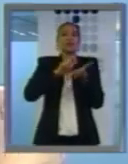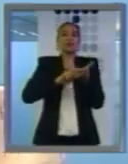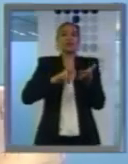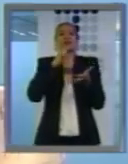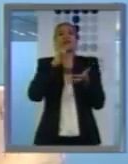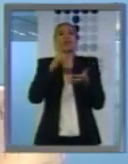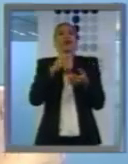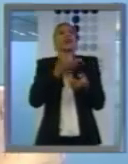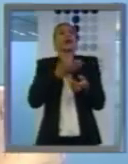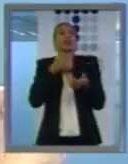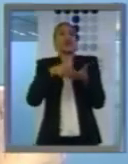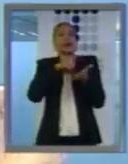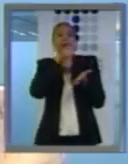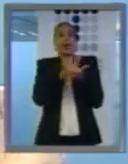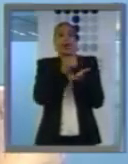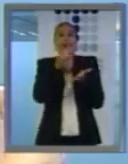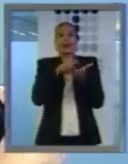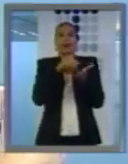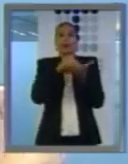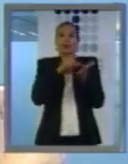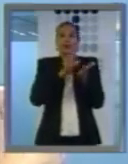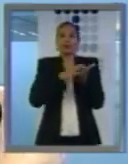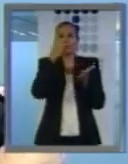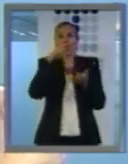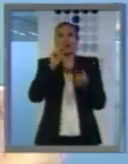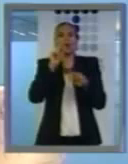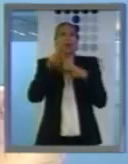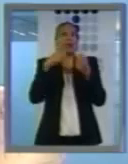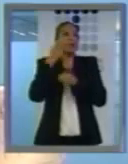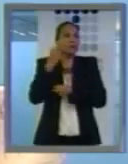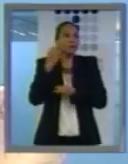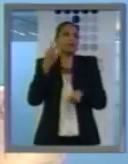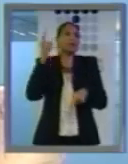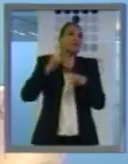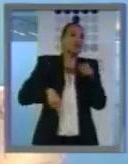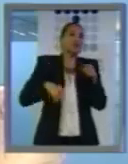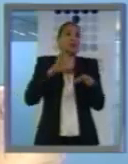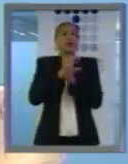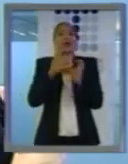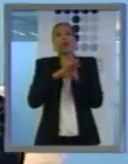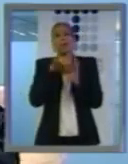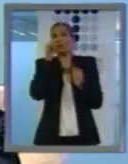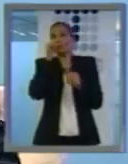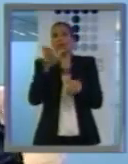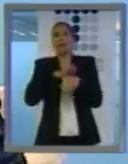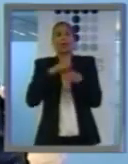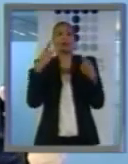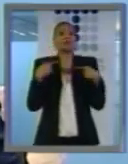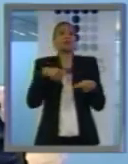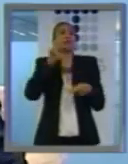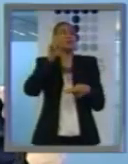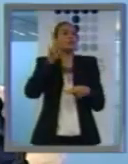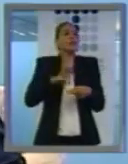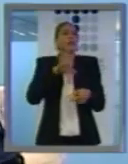incidencia es proponiendo leyes, ¿no? Y no salen a manifestarse y no son más agresivos. Pero la verdad es que los resultados